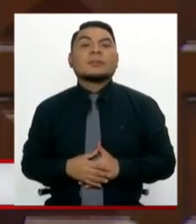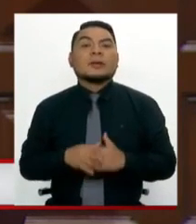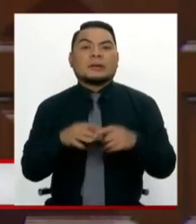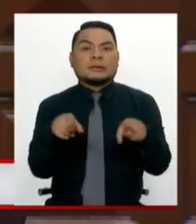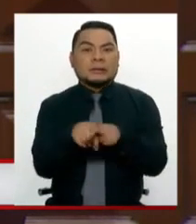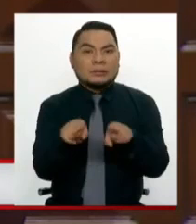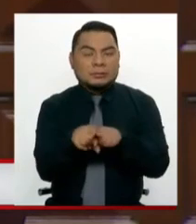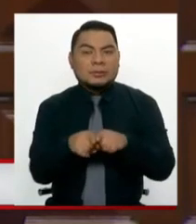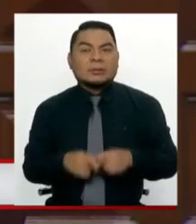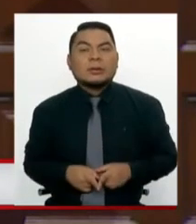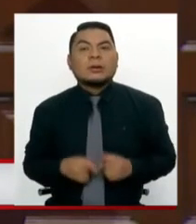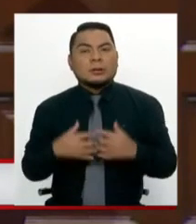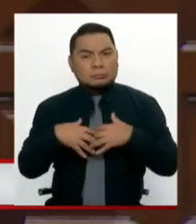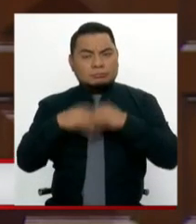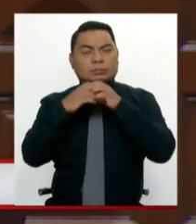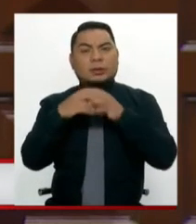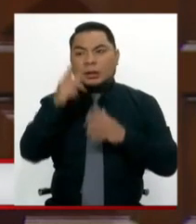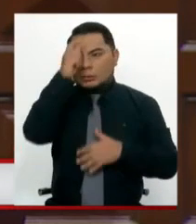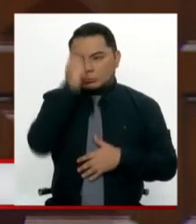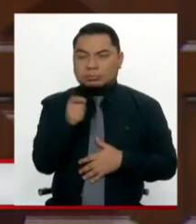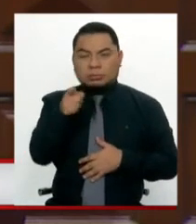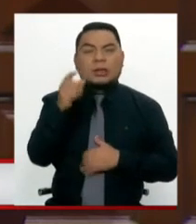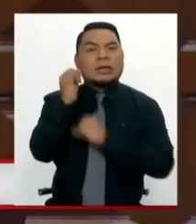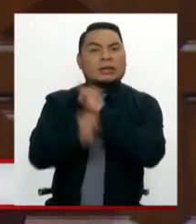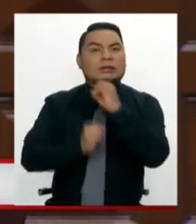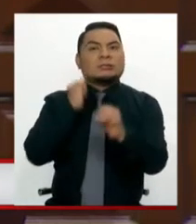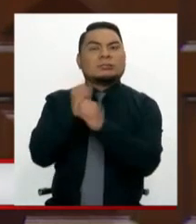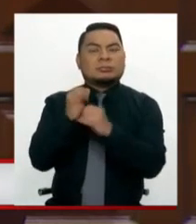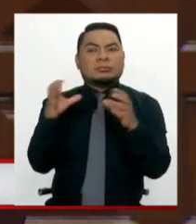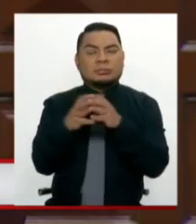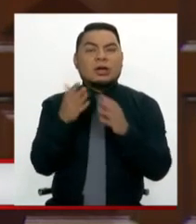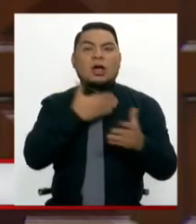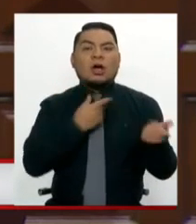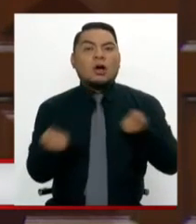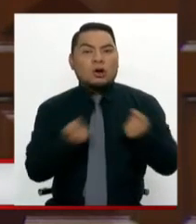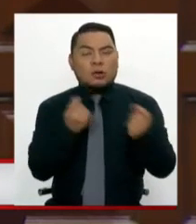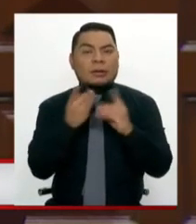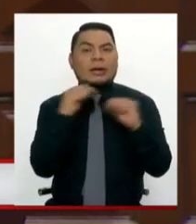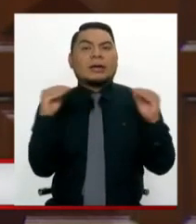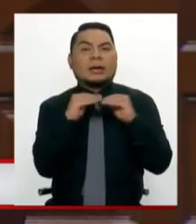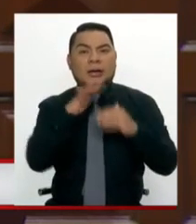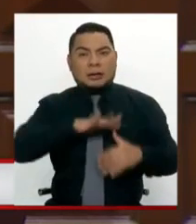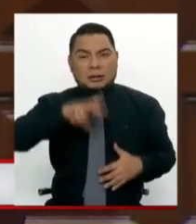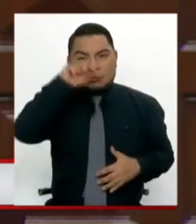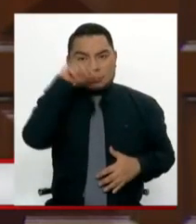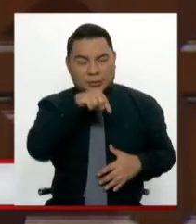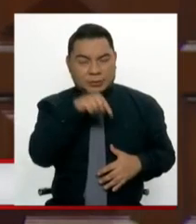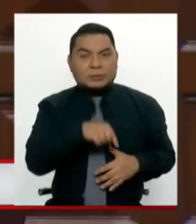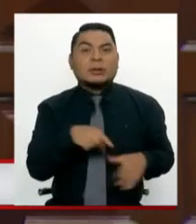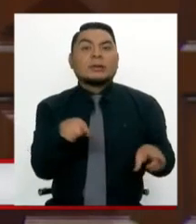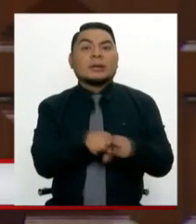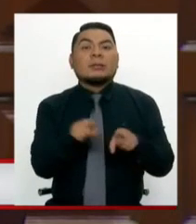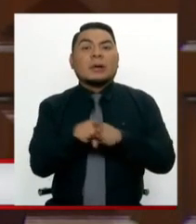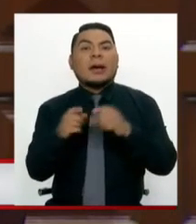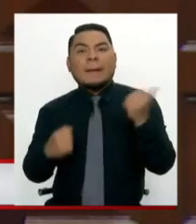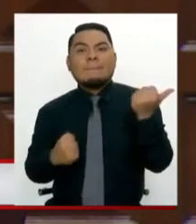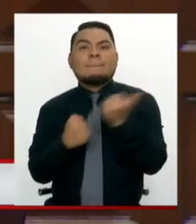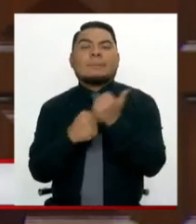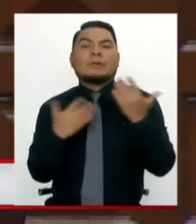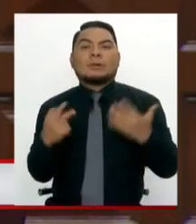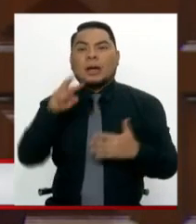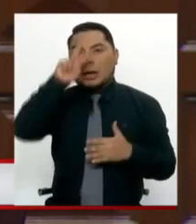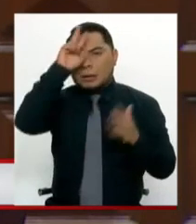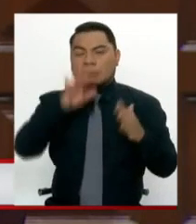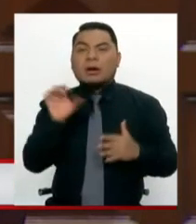Asimismo, reforzaremos el reconocimiento internacional a la gobernabilidad democrática del país, así como el apoyo de